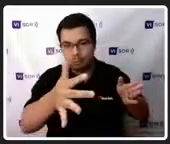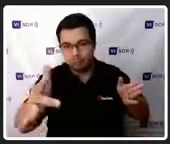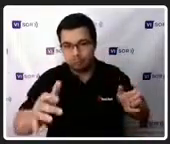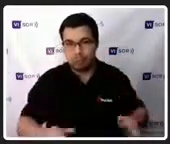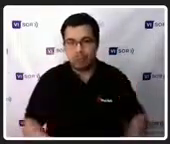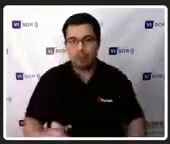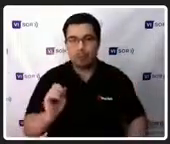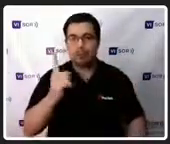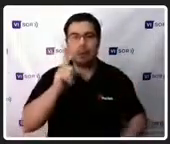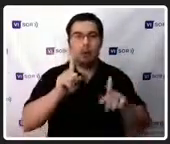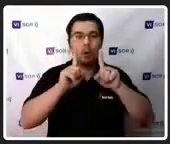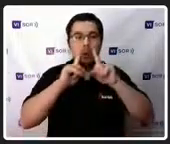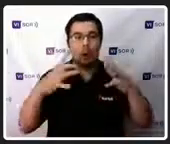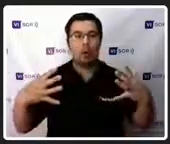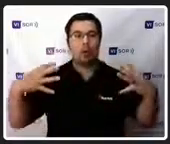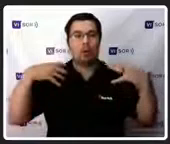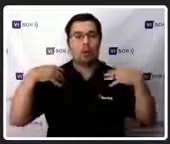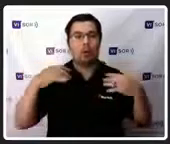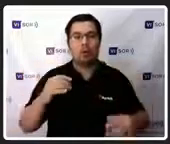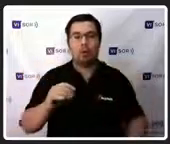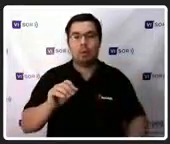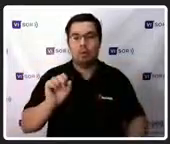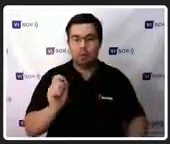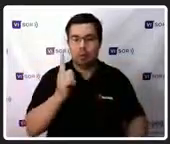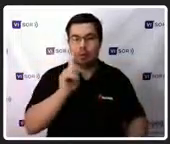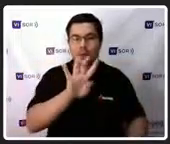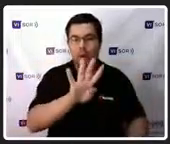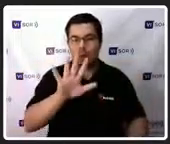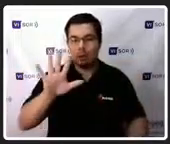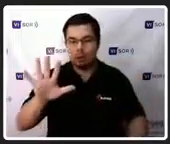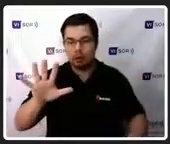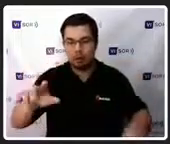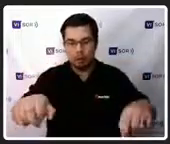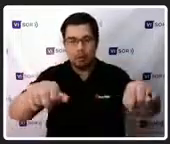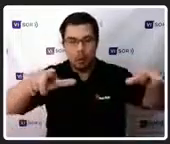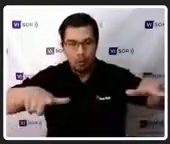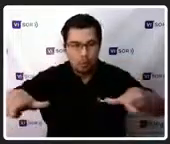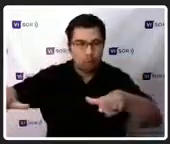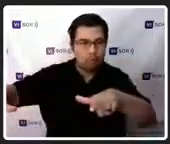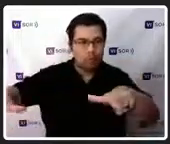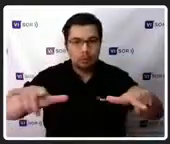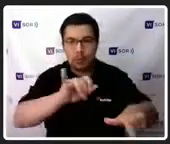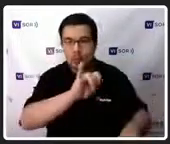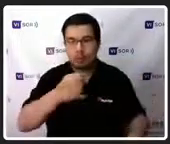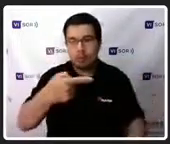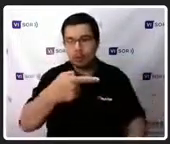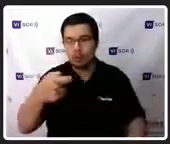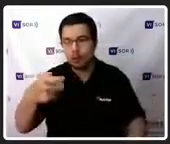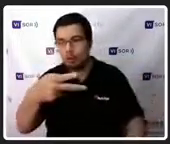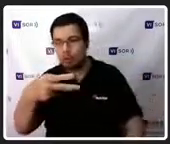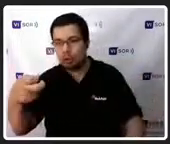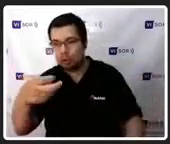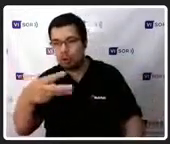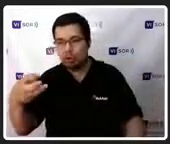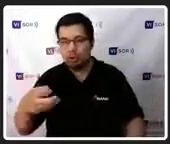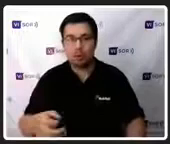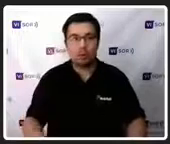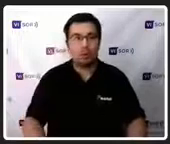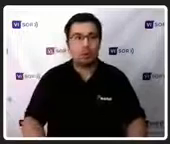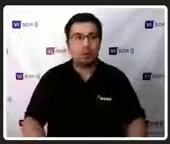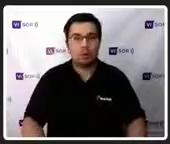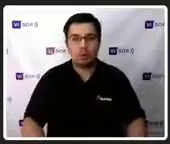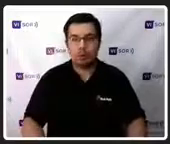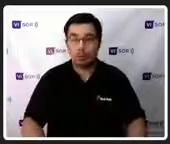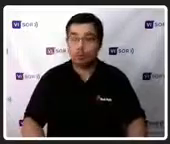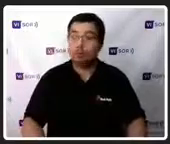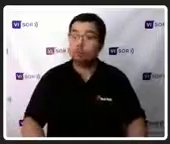habitaciones y después fue subiendo 100, 200, en fin. Es una carrera muy bonita, hay que tener una vocación de servicio. Aquellos que